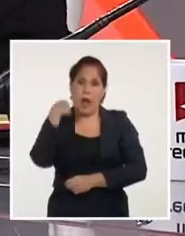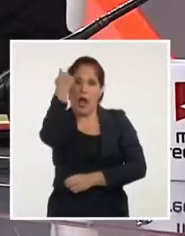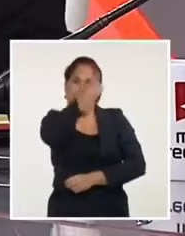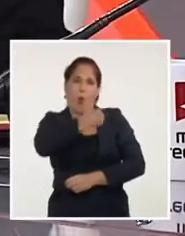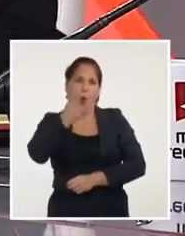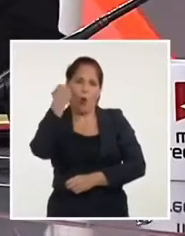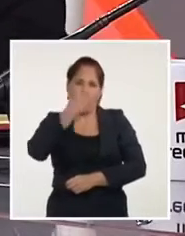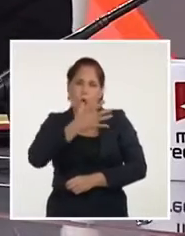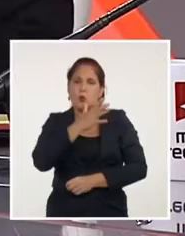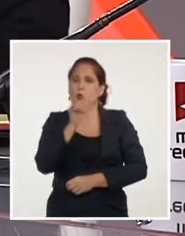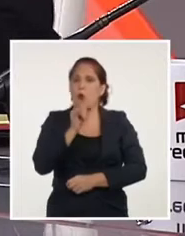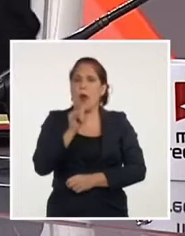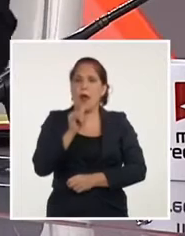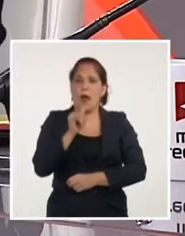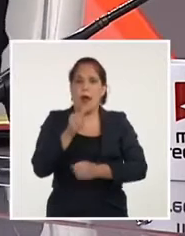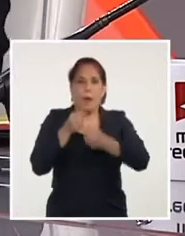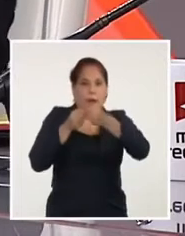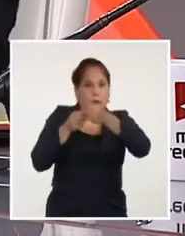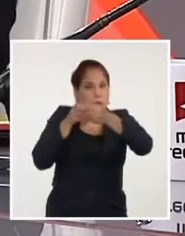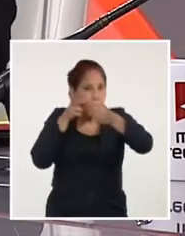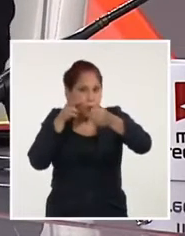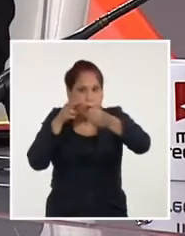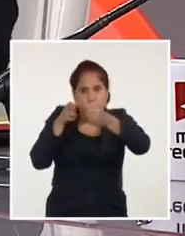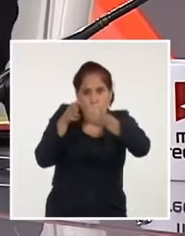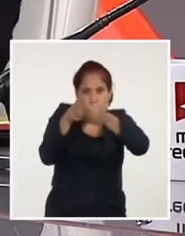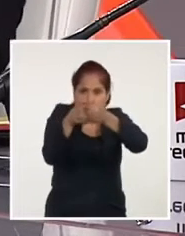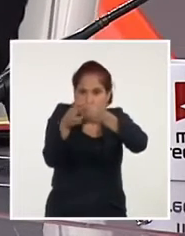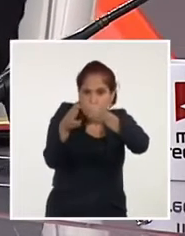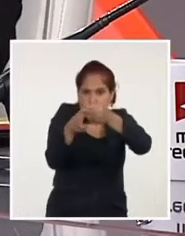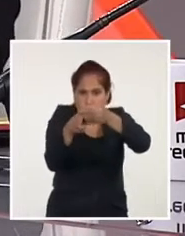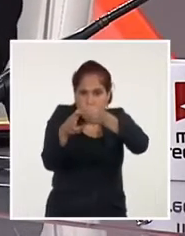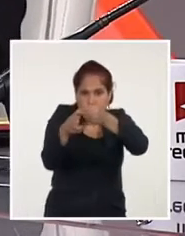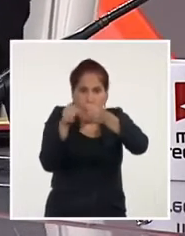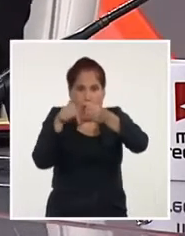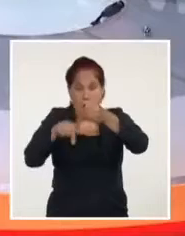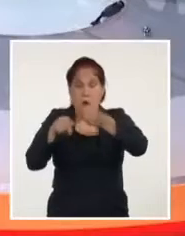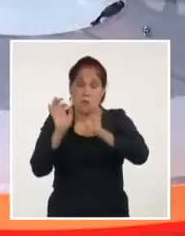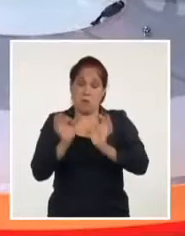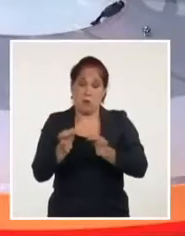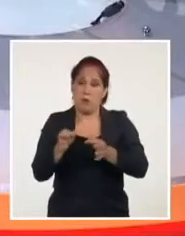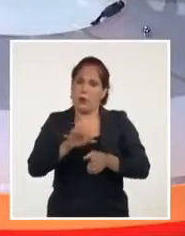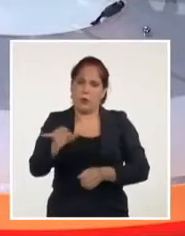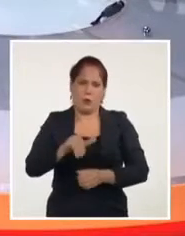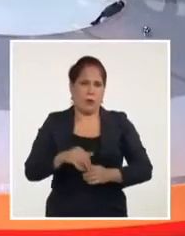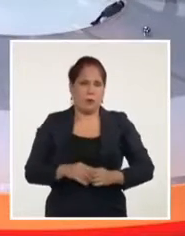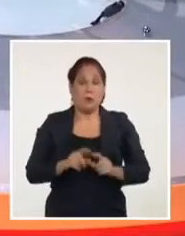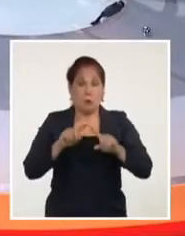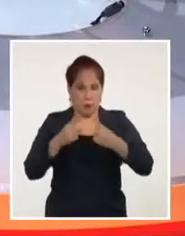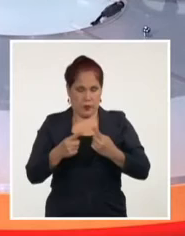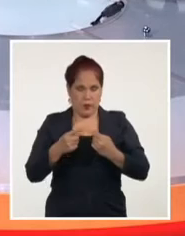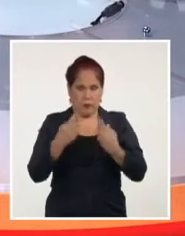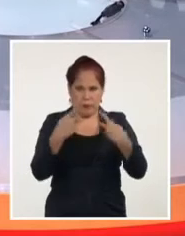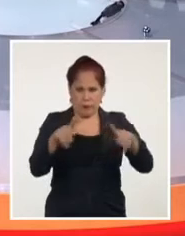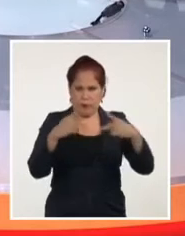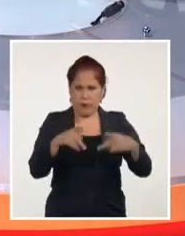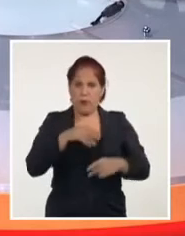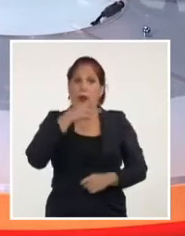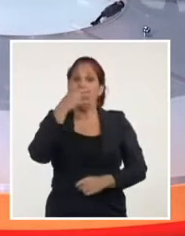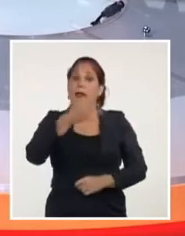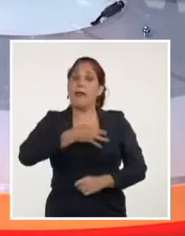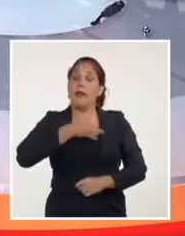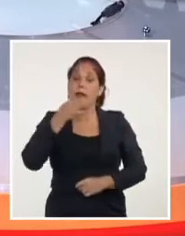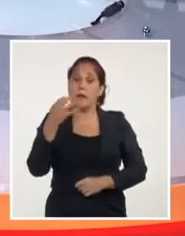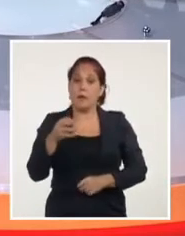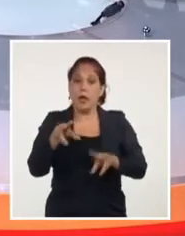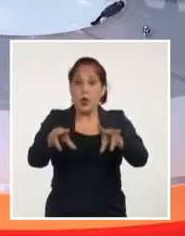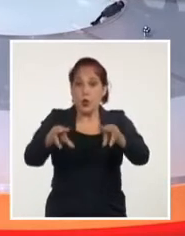con pasamontañas, encubiertos, como ahora incluso se ha reproducido en esta circunstancia. Bueno, los expertos están hablando de que con esta